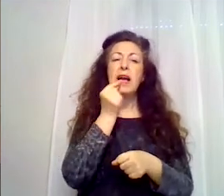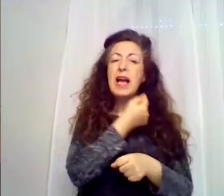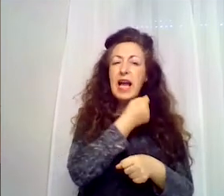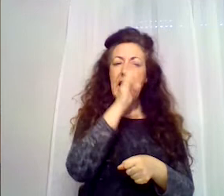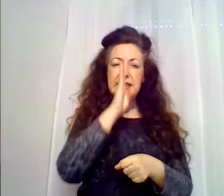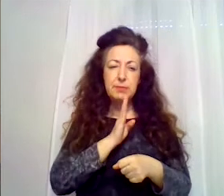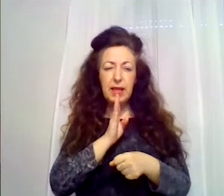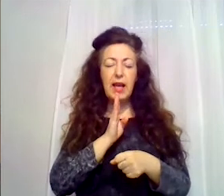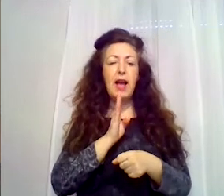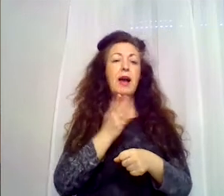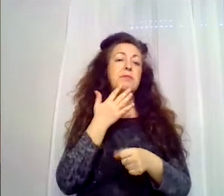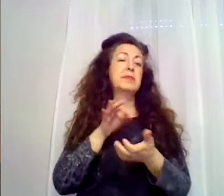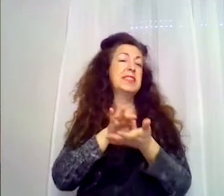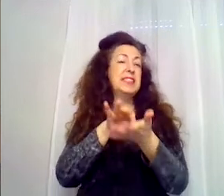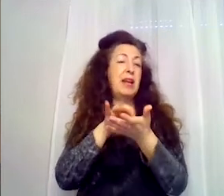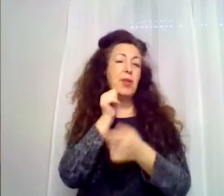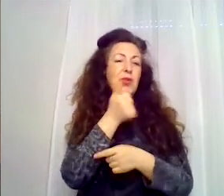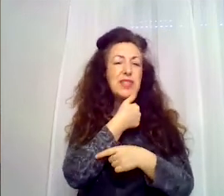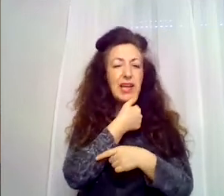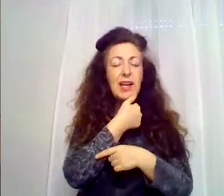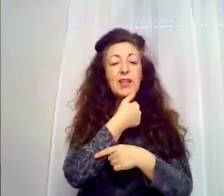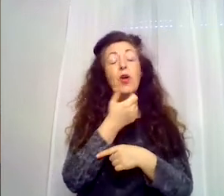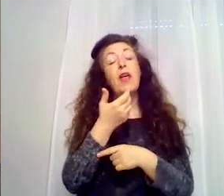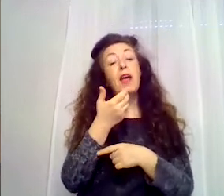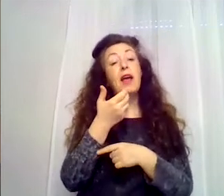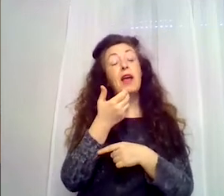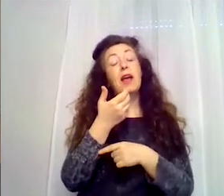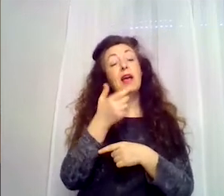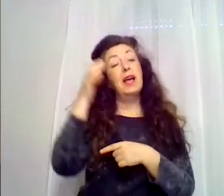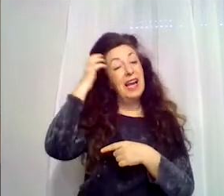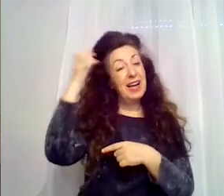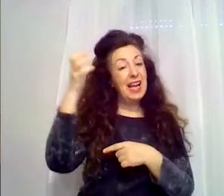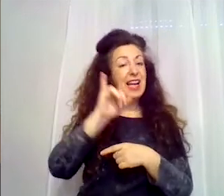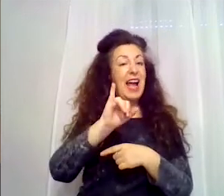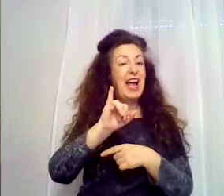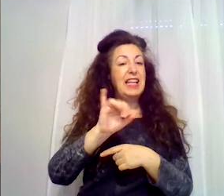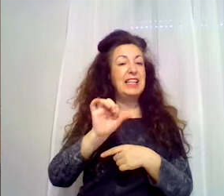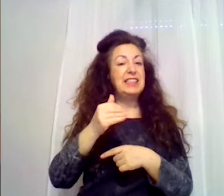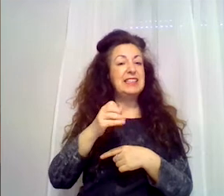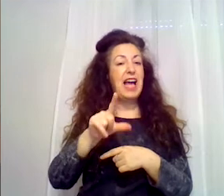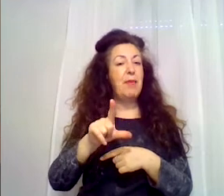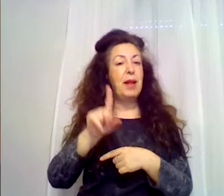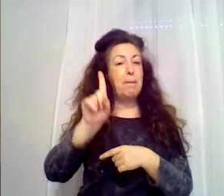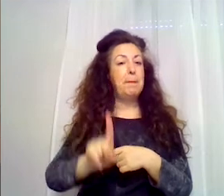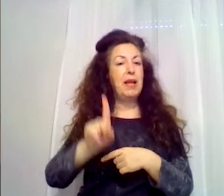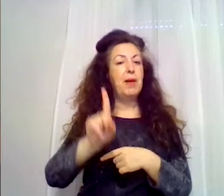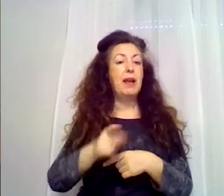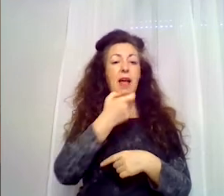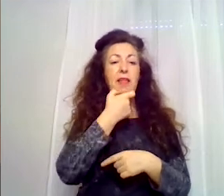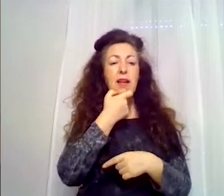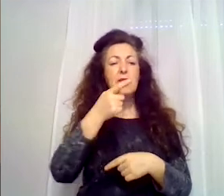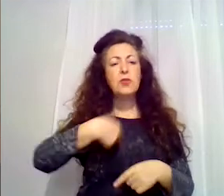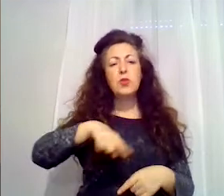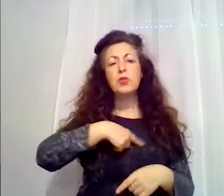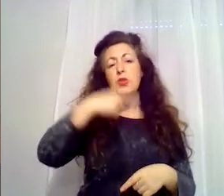Thomas Walsingham no estaban en este lugar. Lo que sí que es cierto es que Marlowe